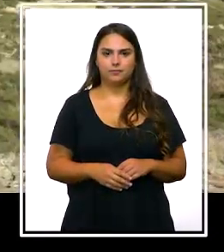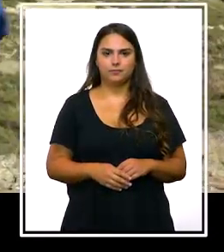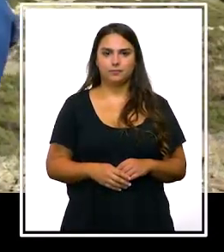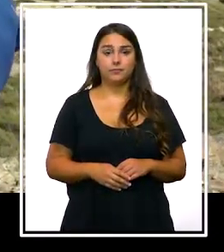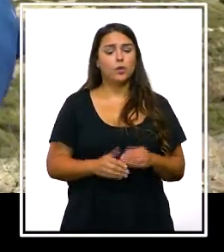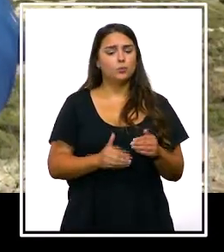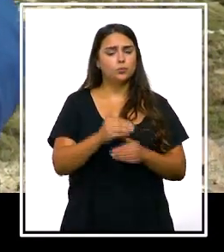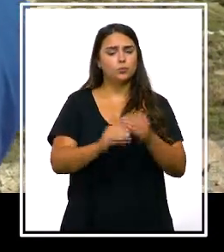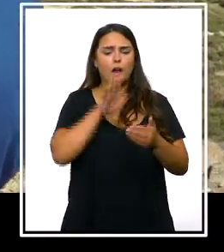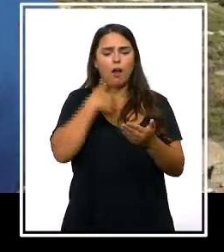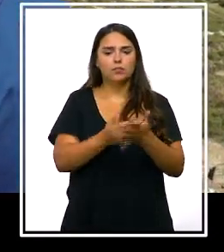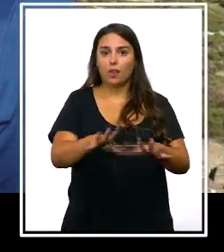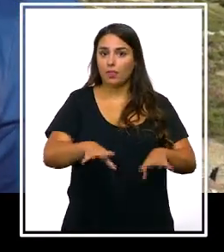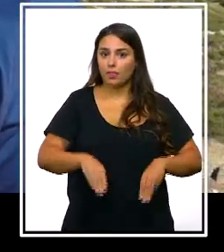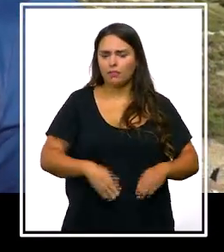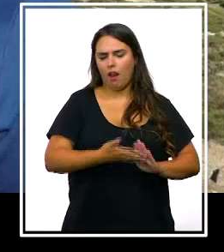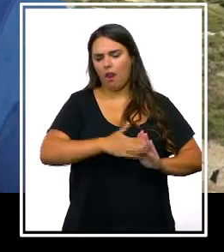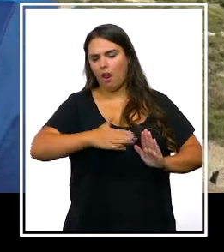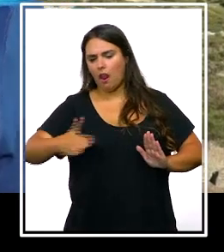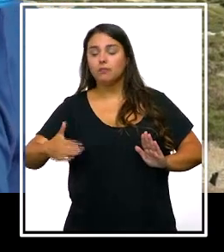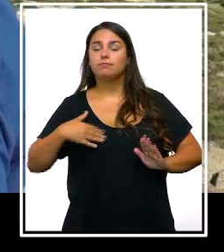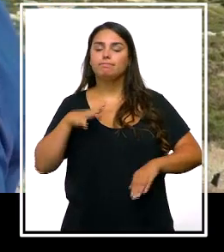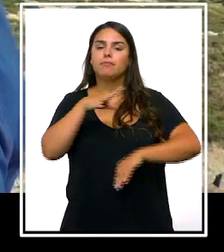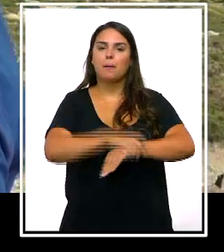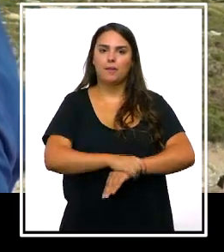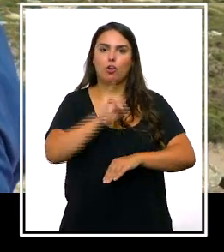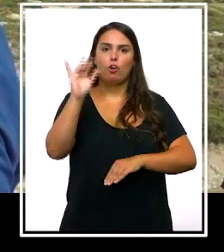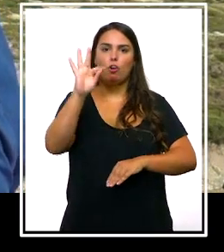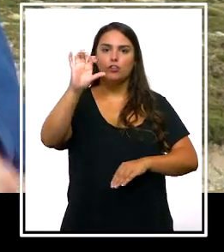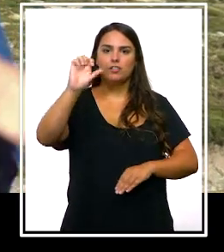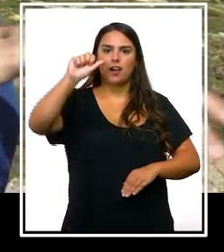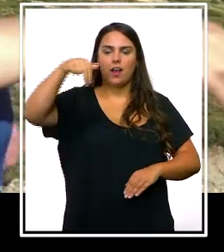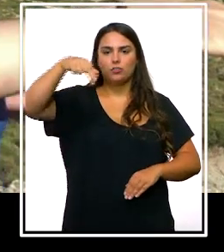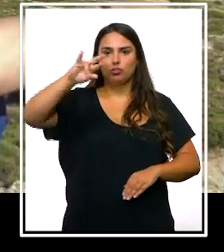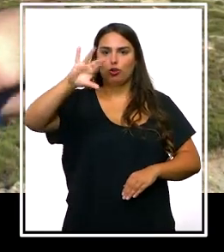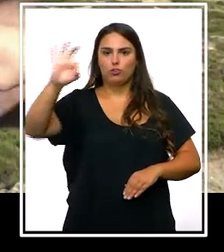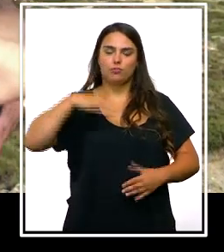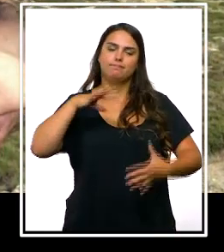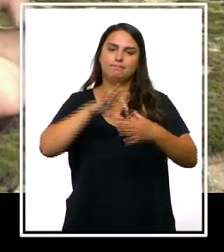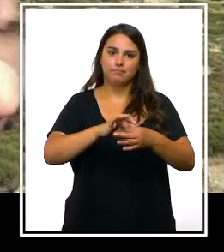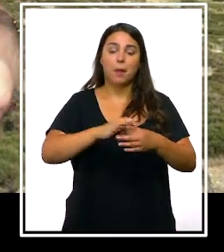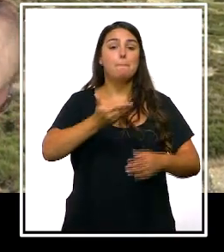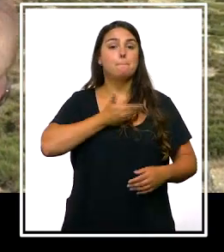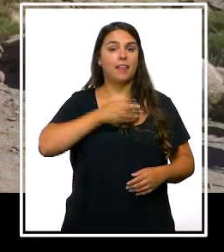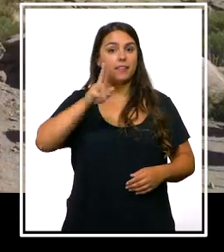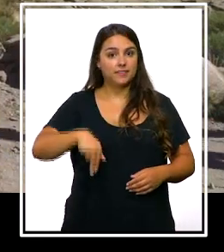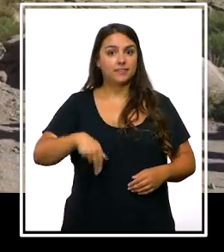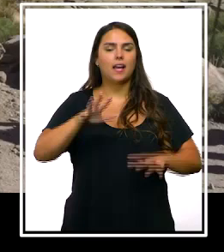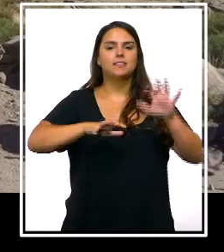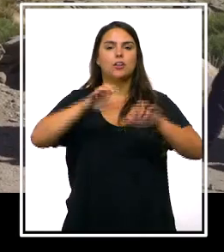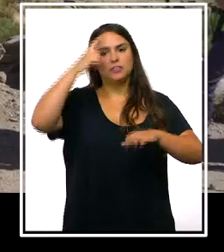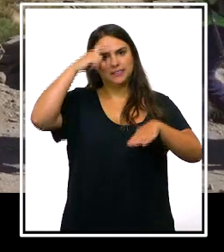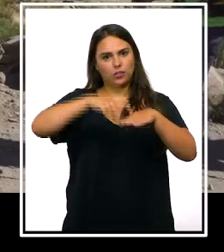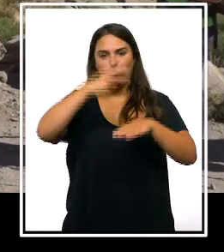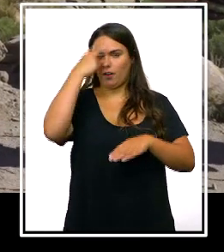En este largo proceso de aceptación, tuvo mucho que ver su amigo José Antonio García. Este placentino, escalador y psicólogo de la